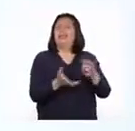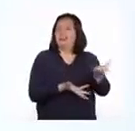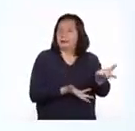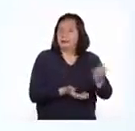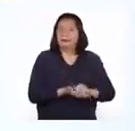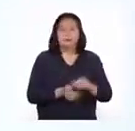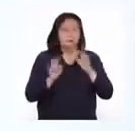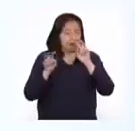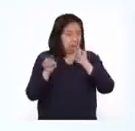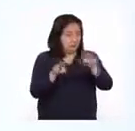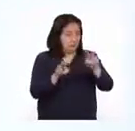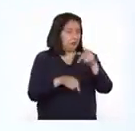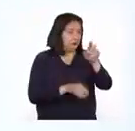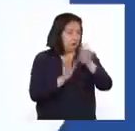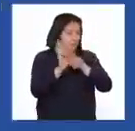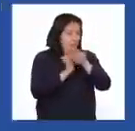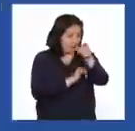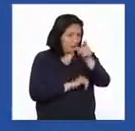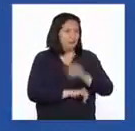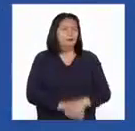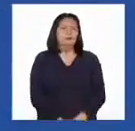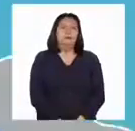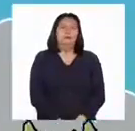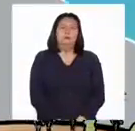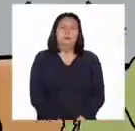realizan? Vamos a ver el siguiente video.